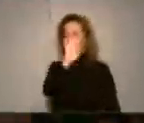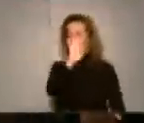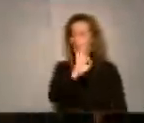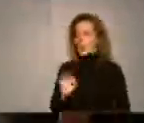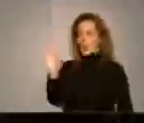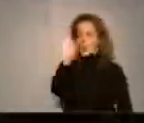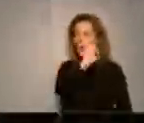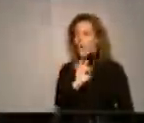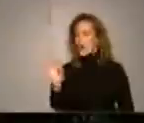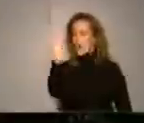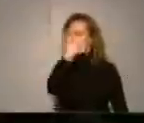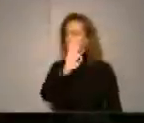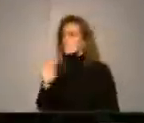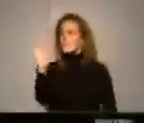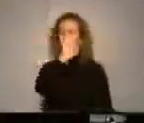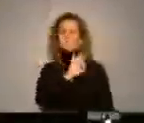no,